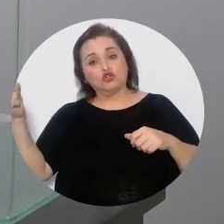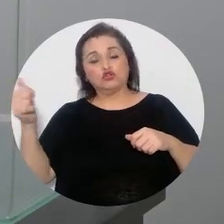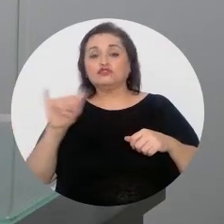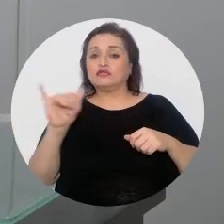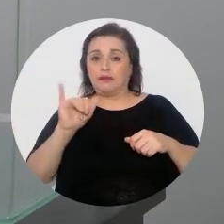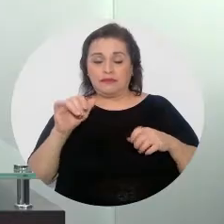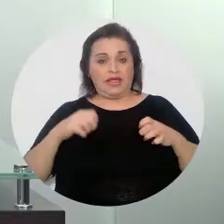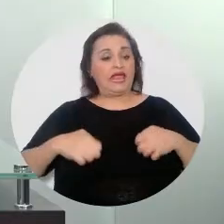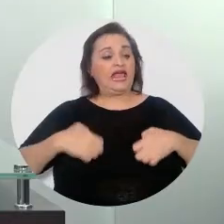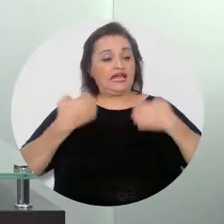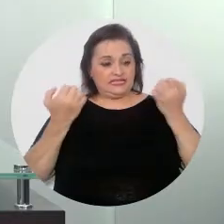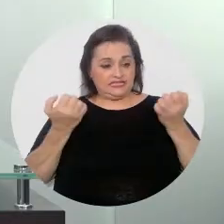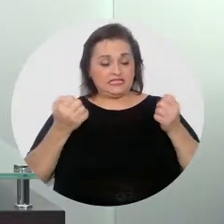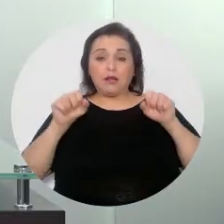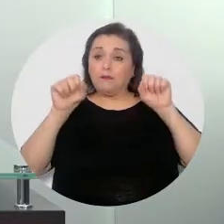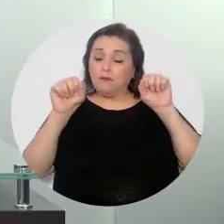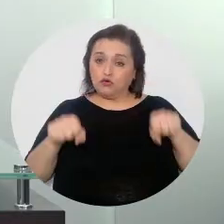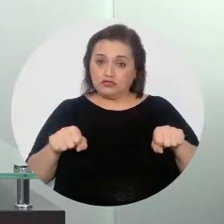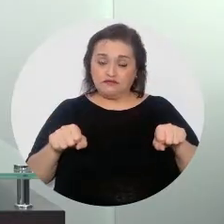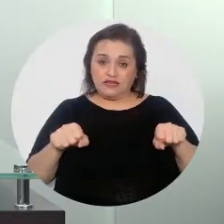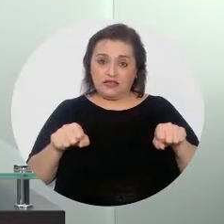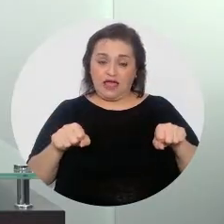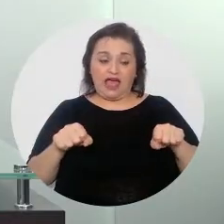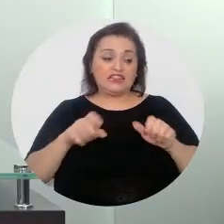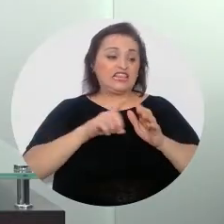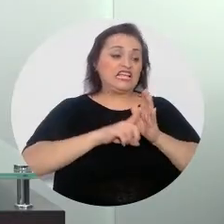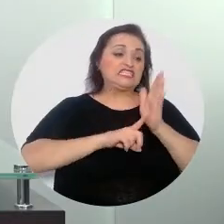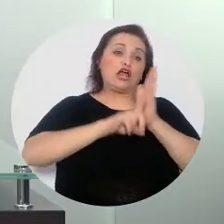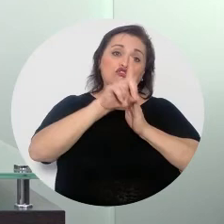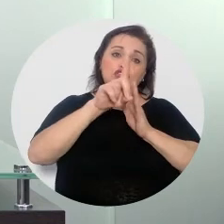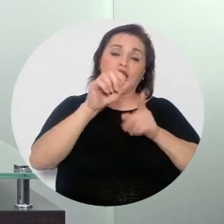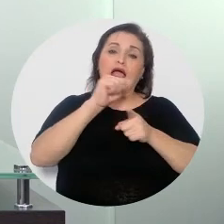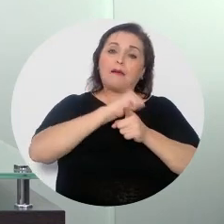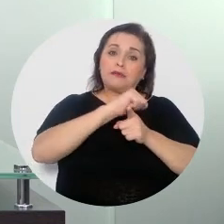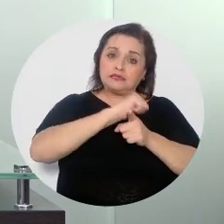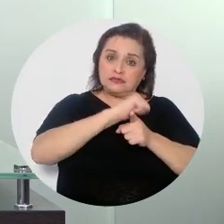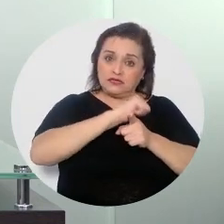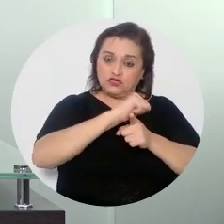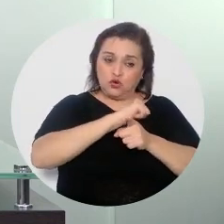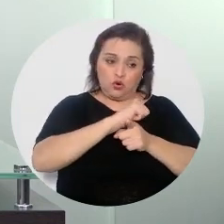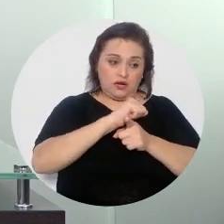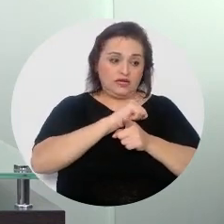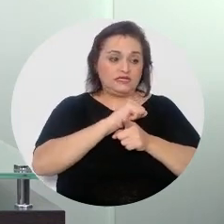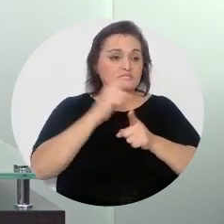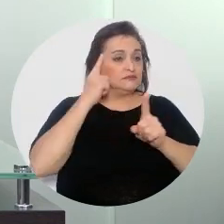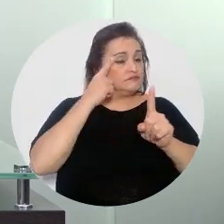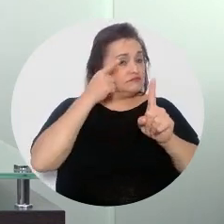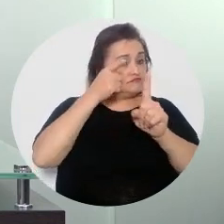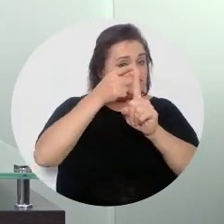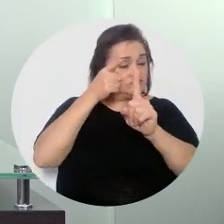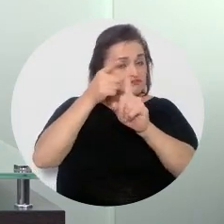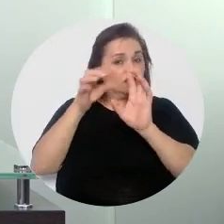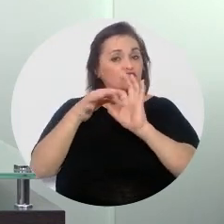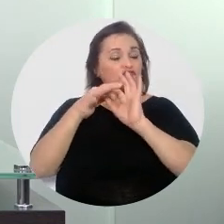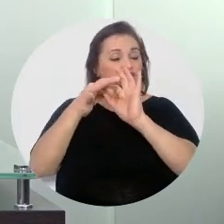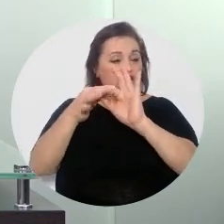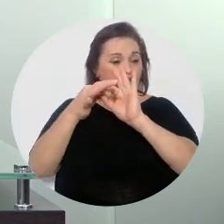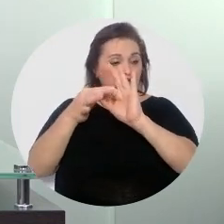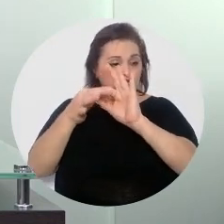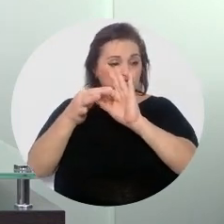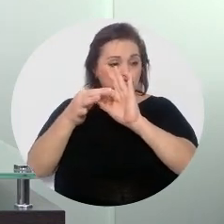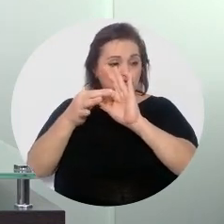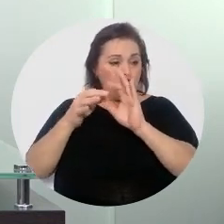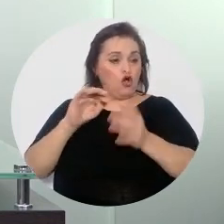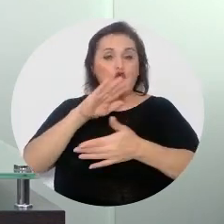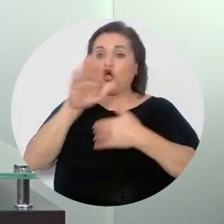Y otros también existe lo que es la posibilidad de incluso de desarrollar algunas capacitaciones orientadas o que